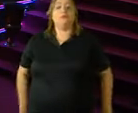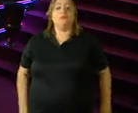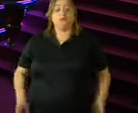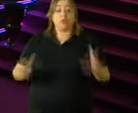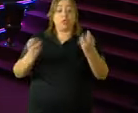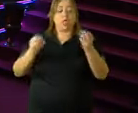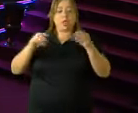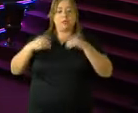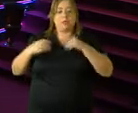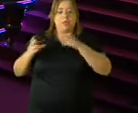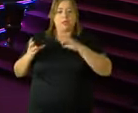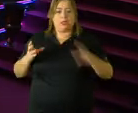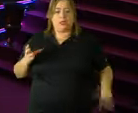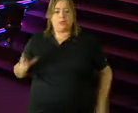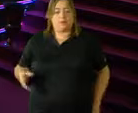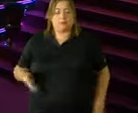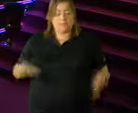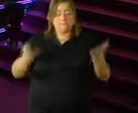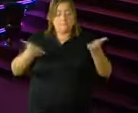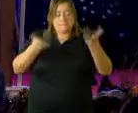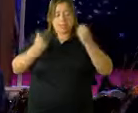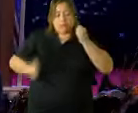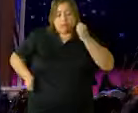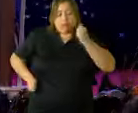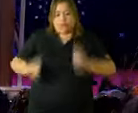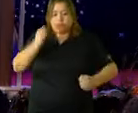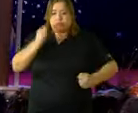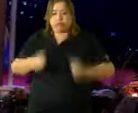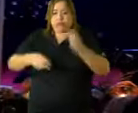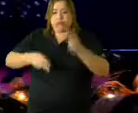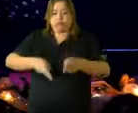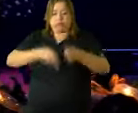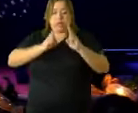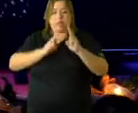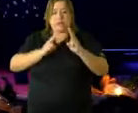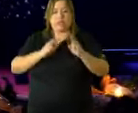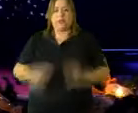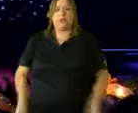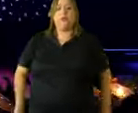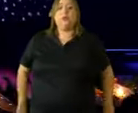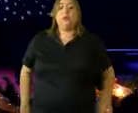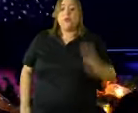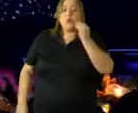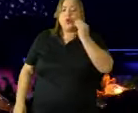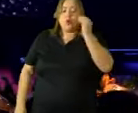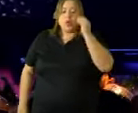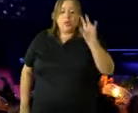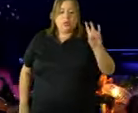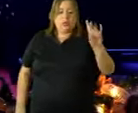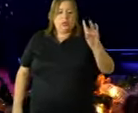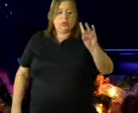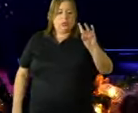aquí, mire, yo usted salía corriendo de donde fuera. Si está en la casa,